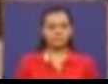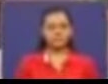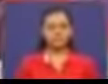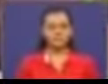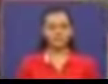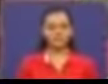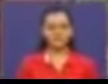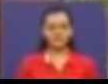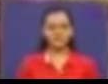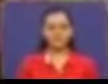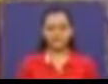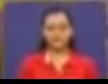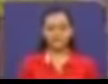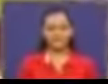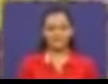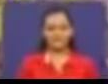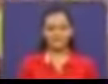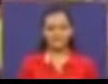vencer, vamos a